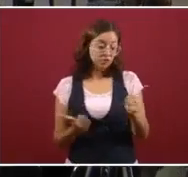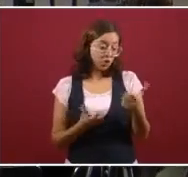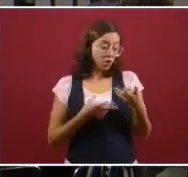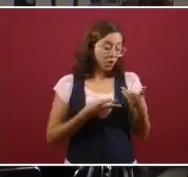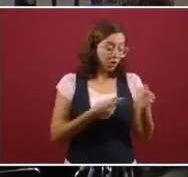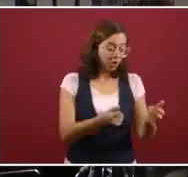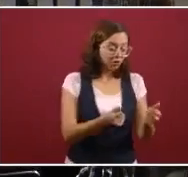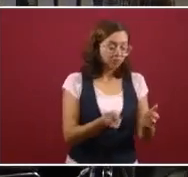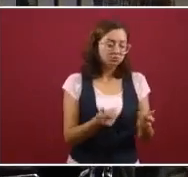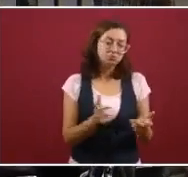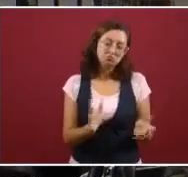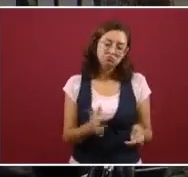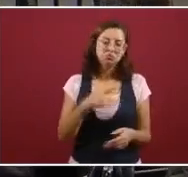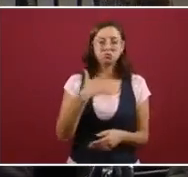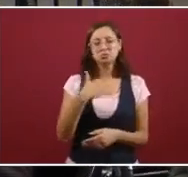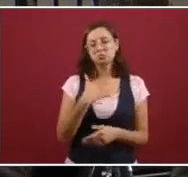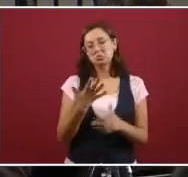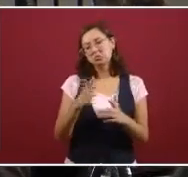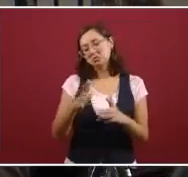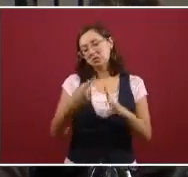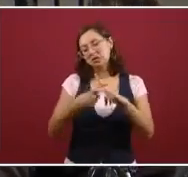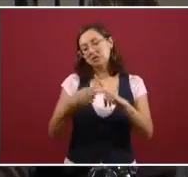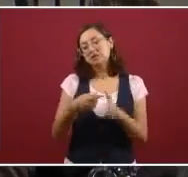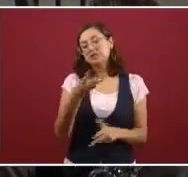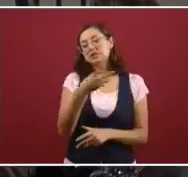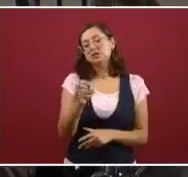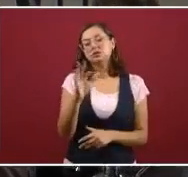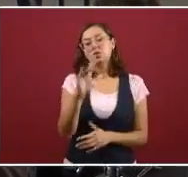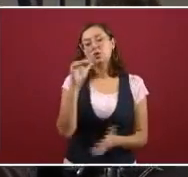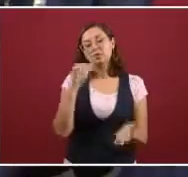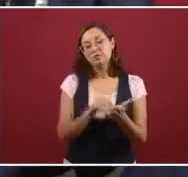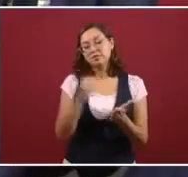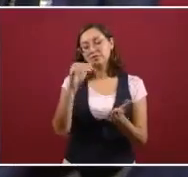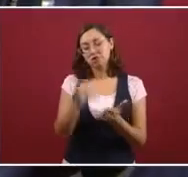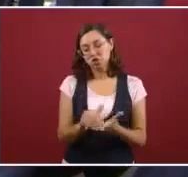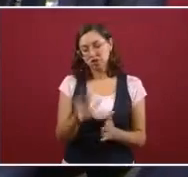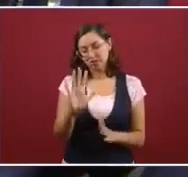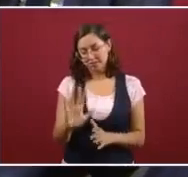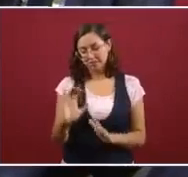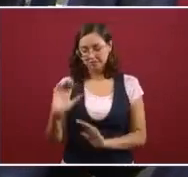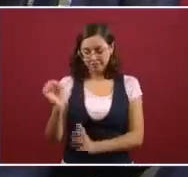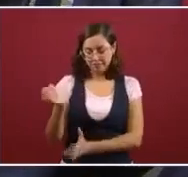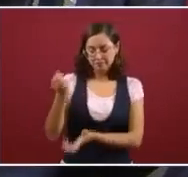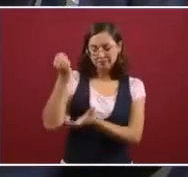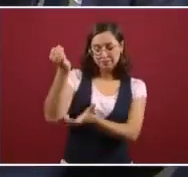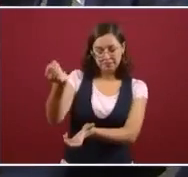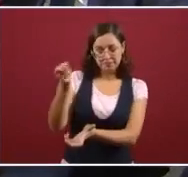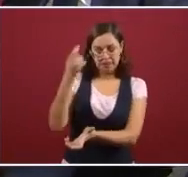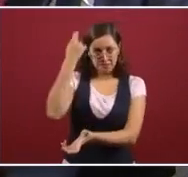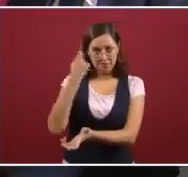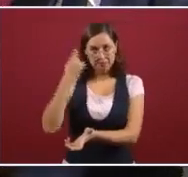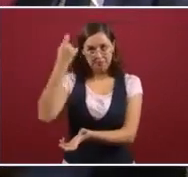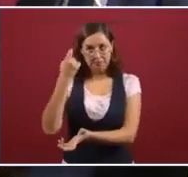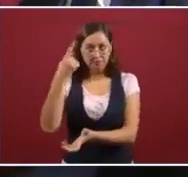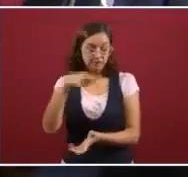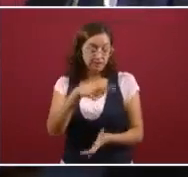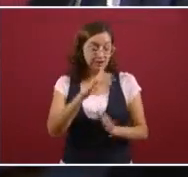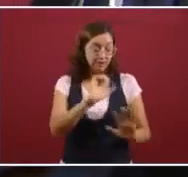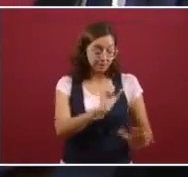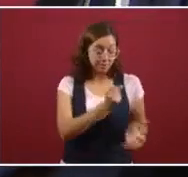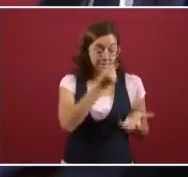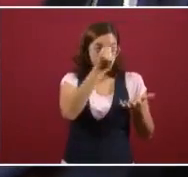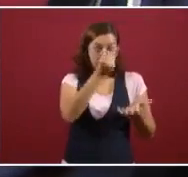hablé de 350 mil millones, el presupuesto es de 6